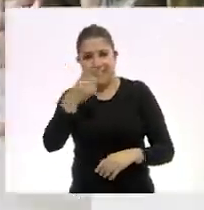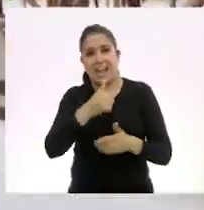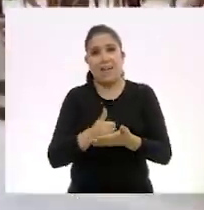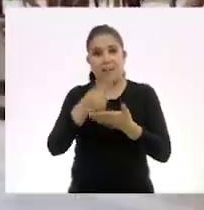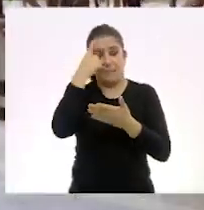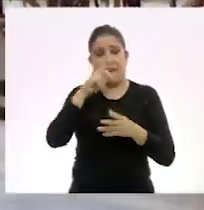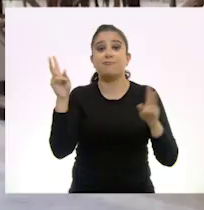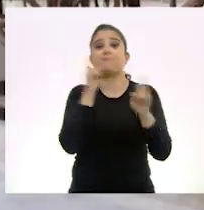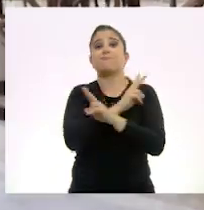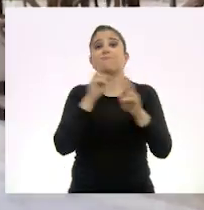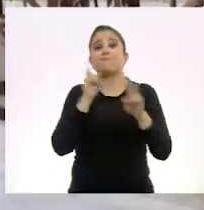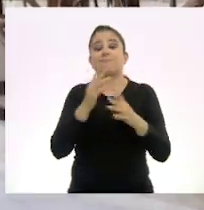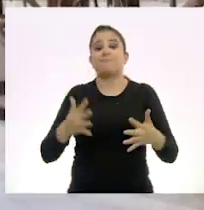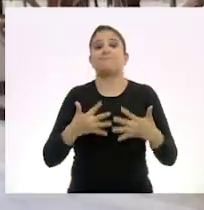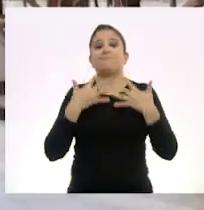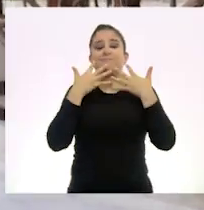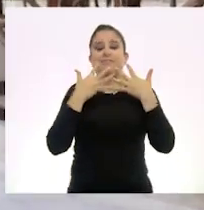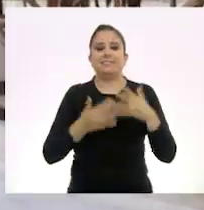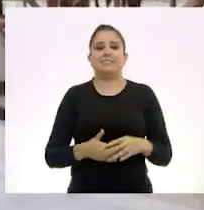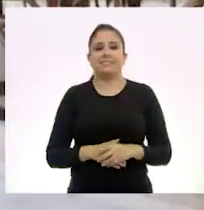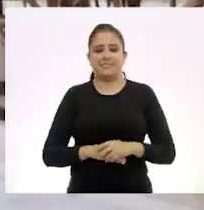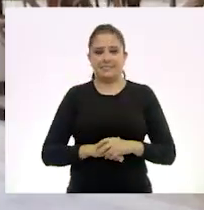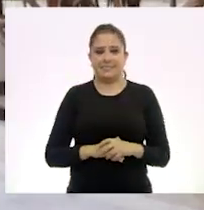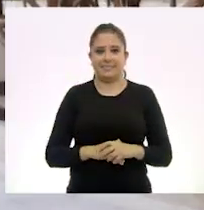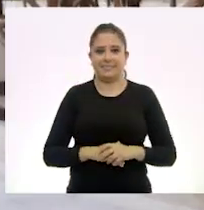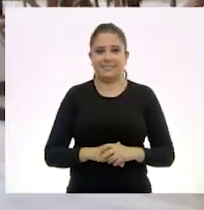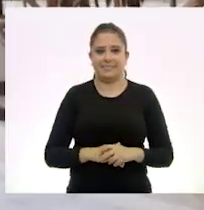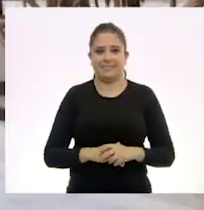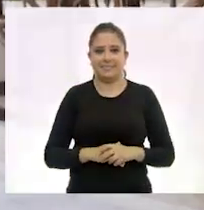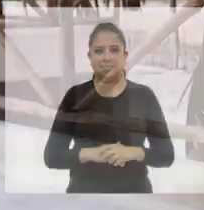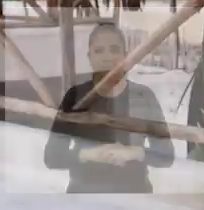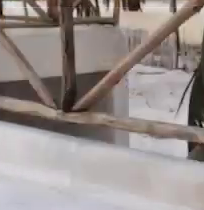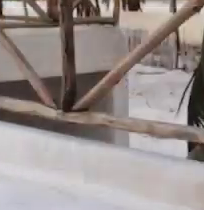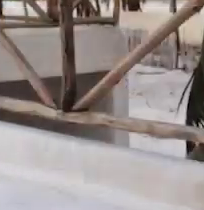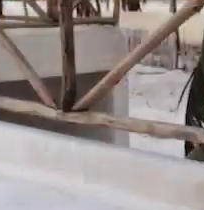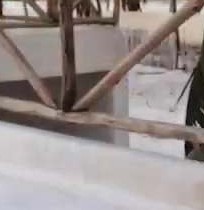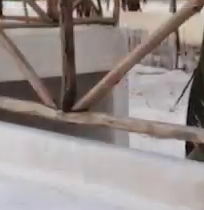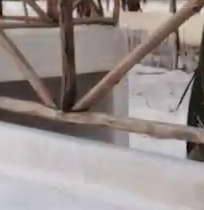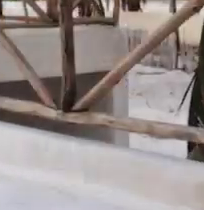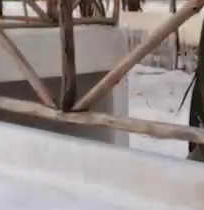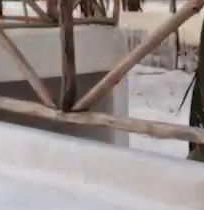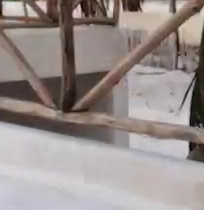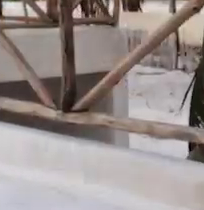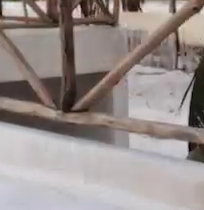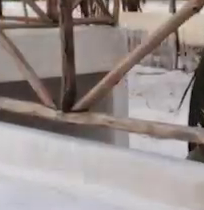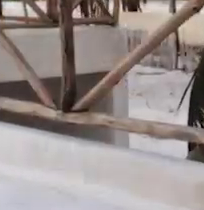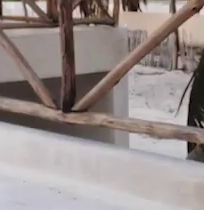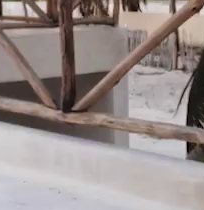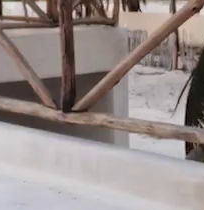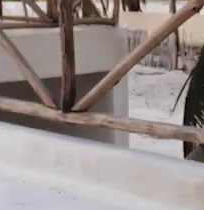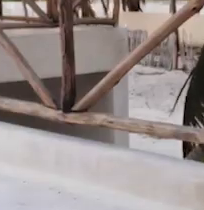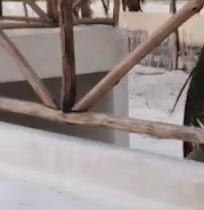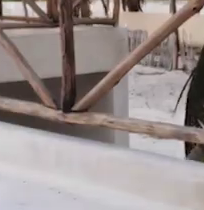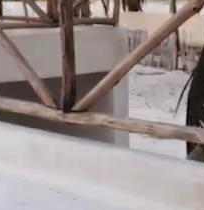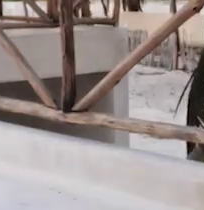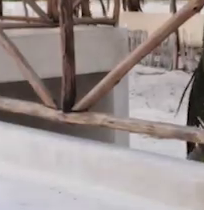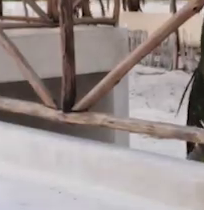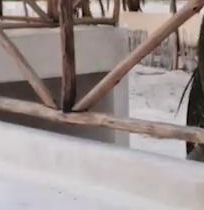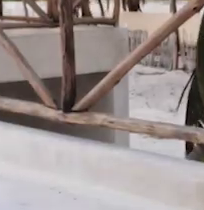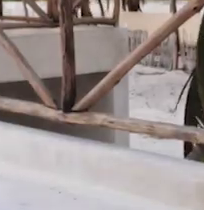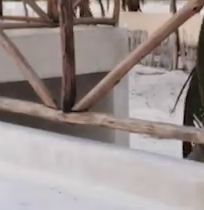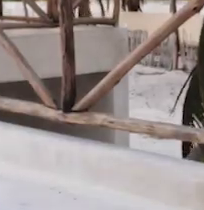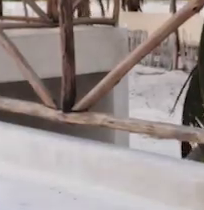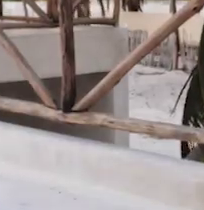oxigenarse. El primer ejercicio va a ser cruzar las piernas mientras damos un paso. Venga,